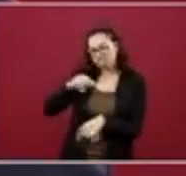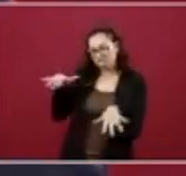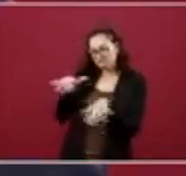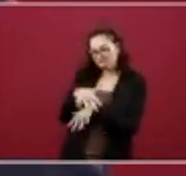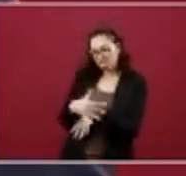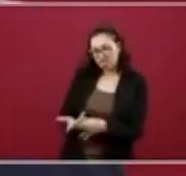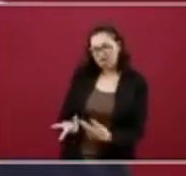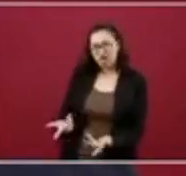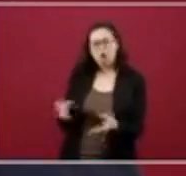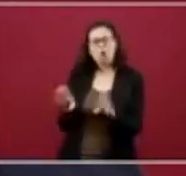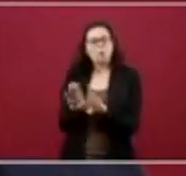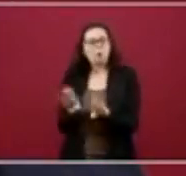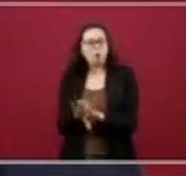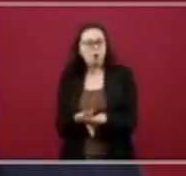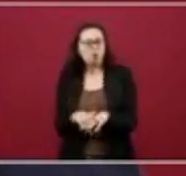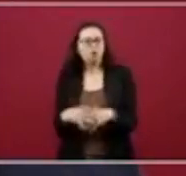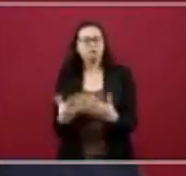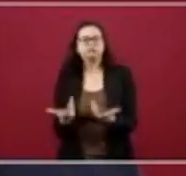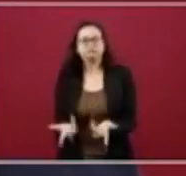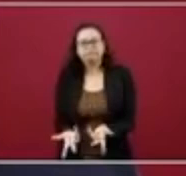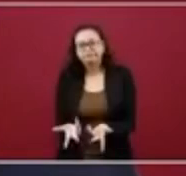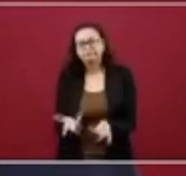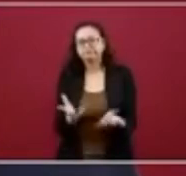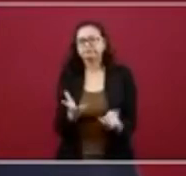¿Qué tipo de irregularidades? Bueno,